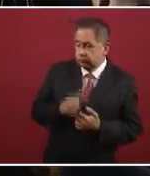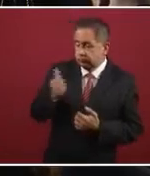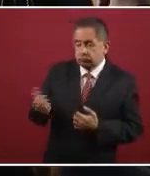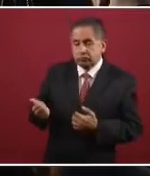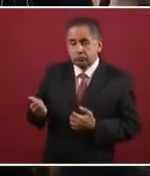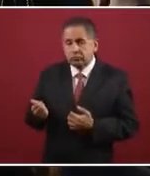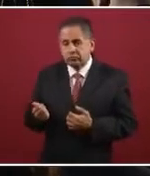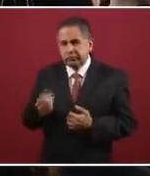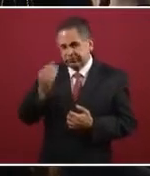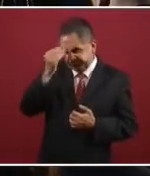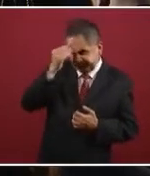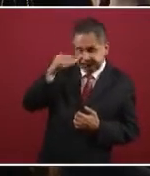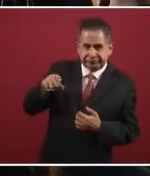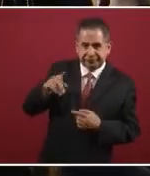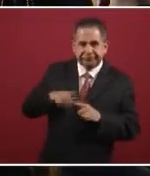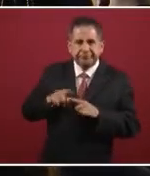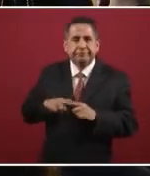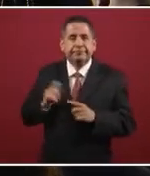interesadamente, de